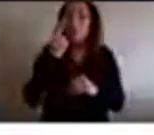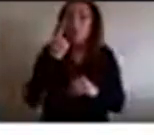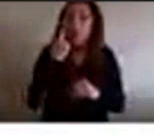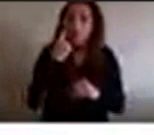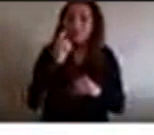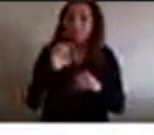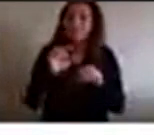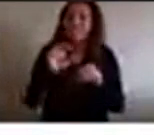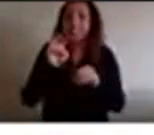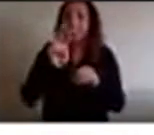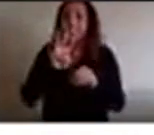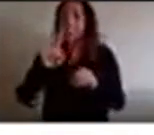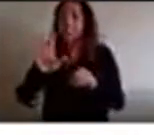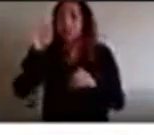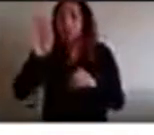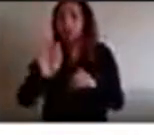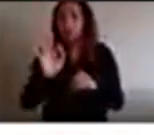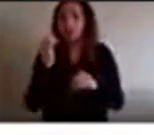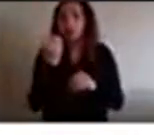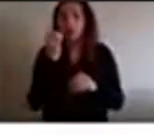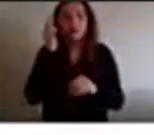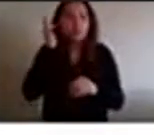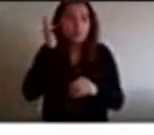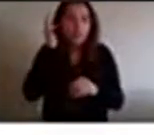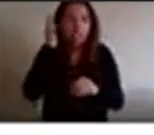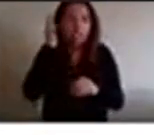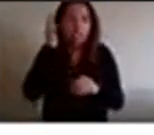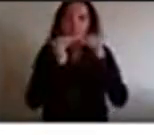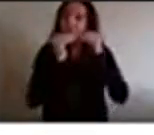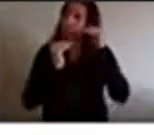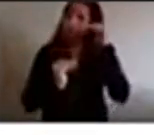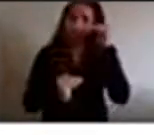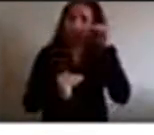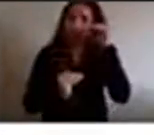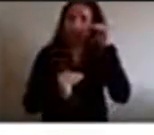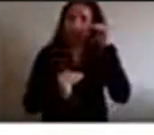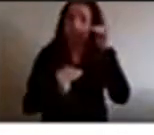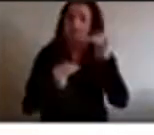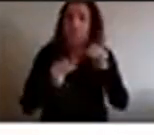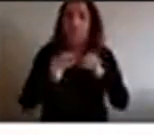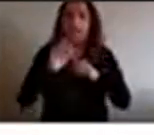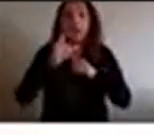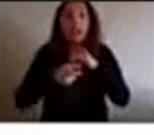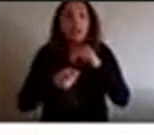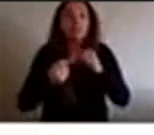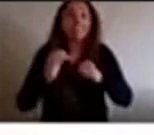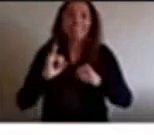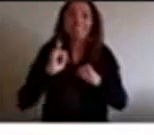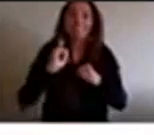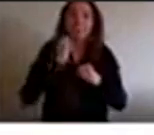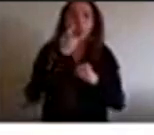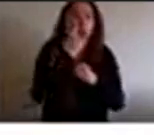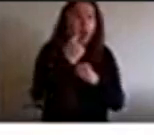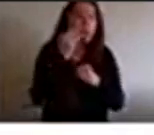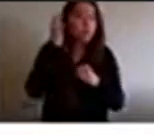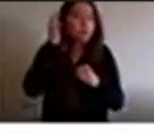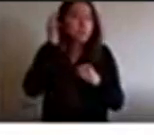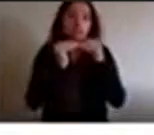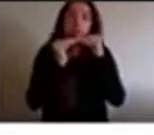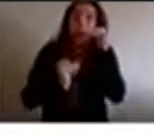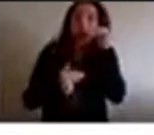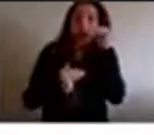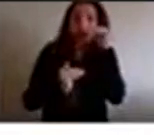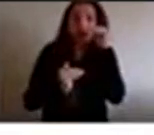un 35% de mujeres. Y por lo tanto, la brecha de género que lamentablemente muchas veces vemos